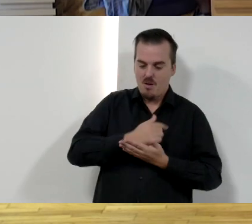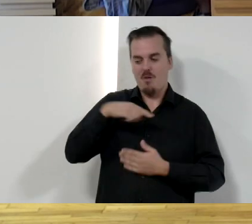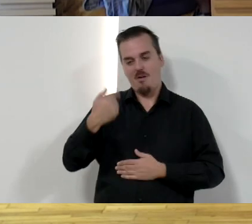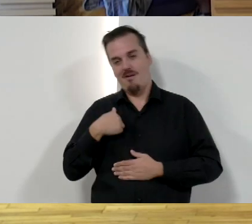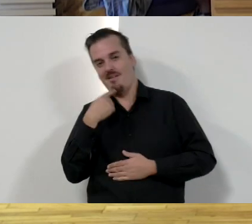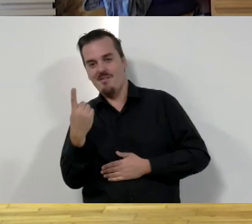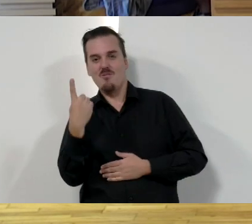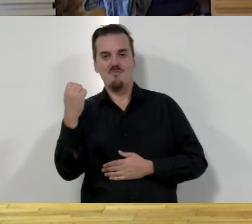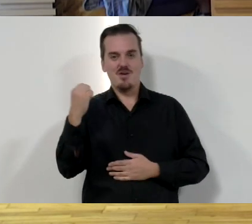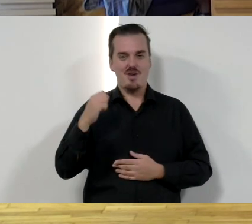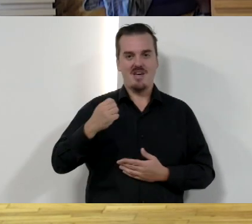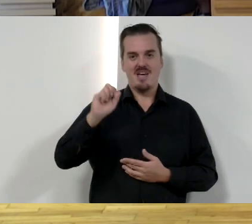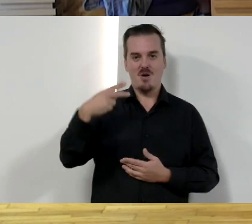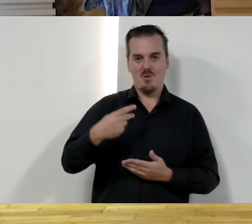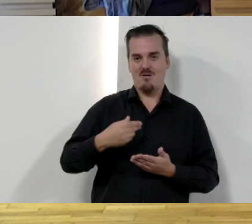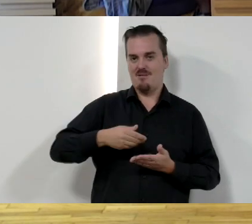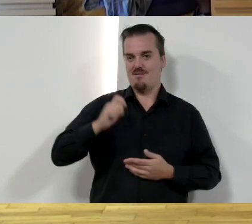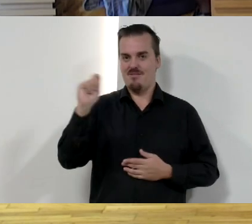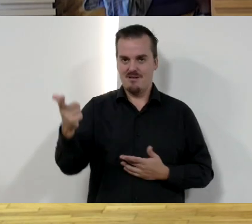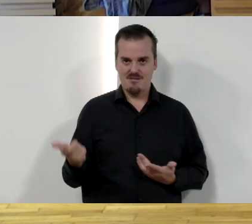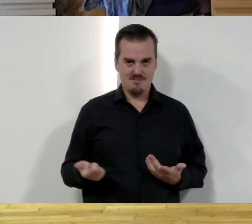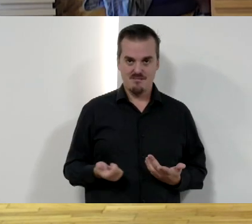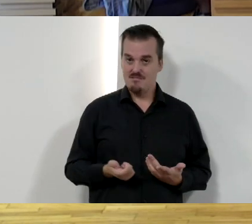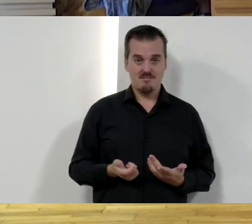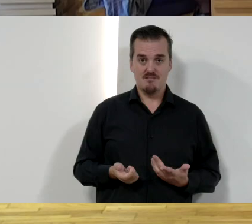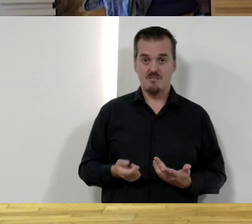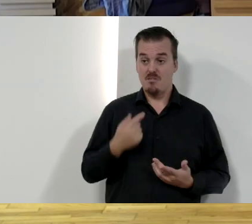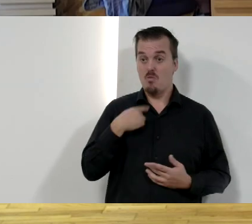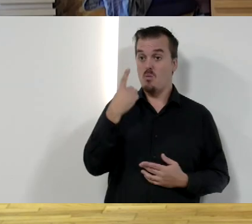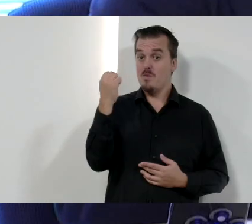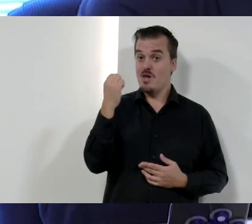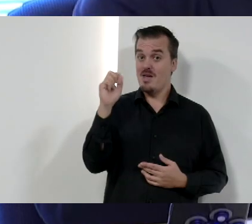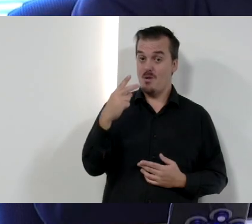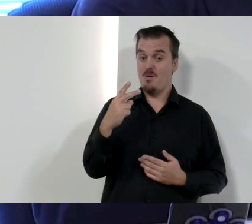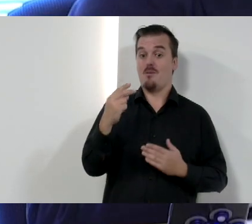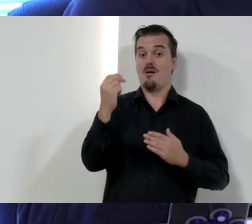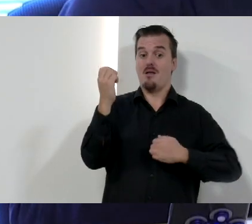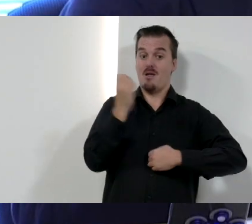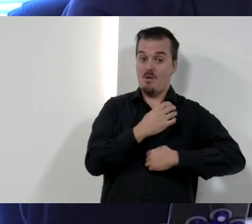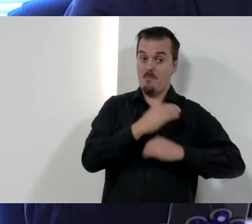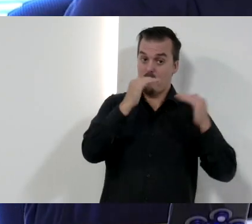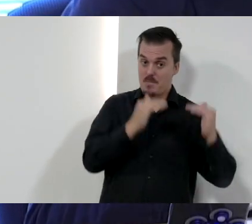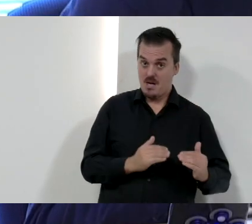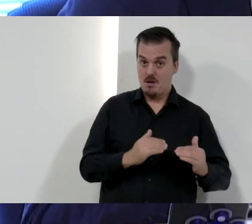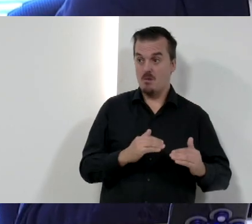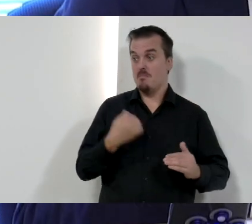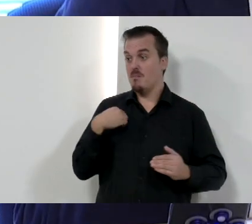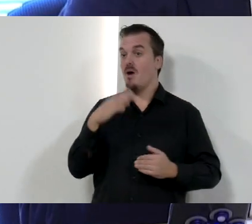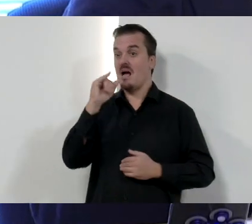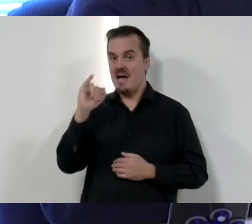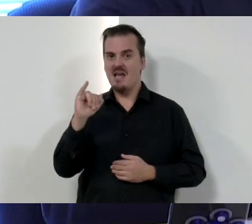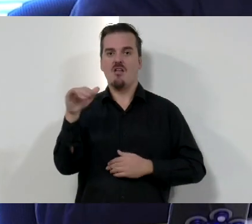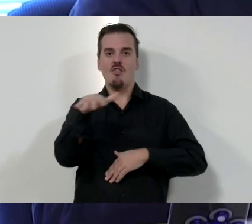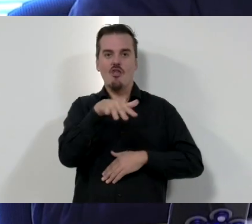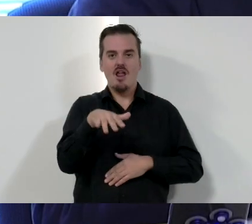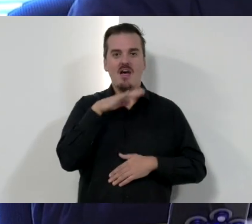y pensar de vistas al futuro. Es decir, vamos a recaudar 1.000.000 menos, porque ese 1.000.000 menos, tanto en el CAI, como en la zona azul, como en el impuesto de vehículos,